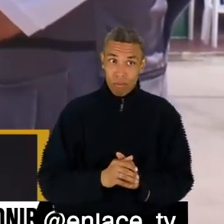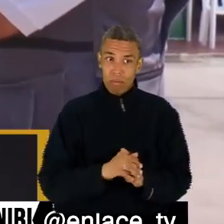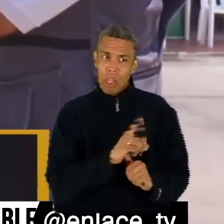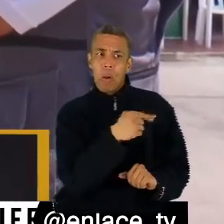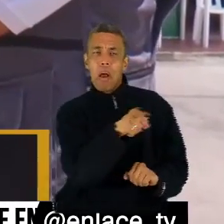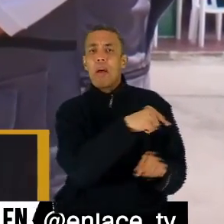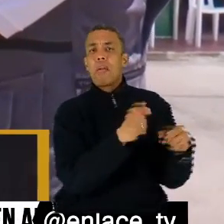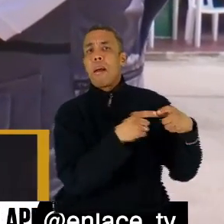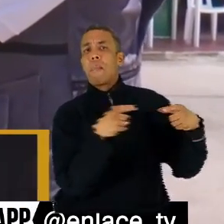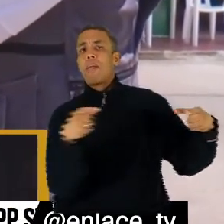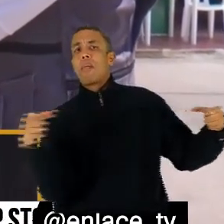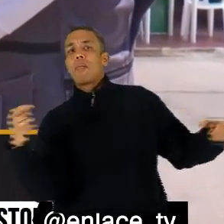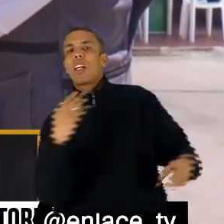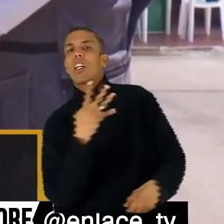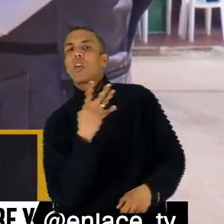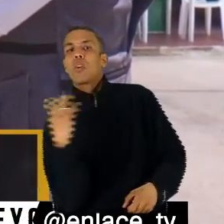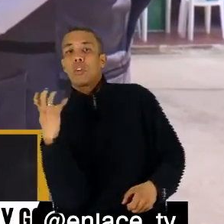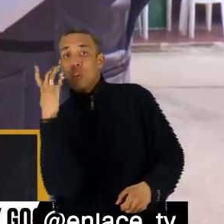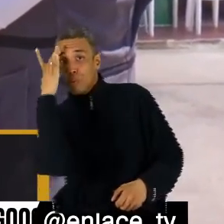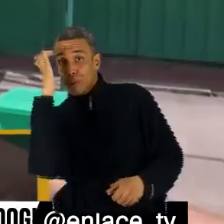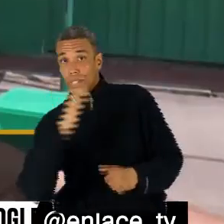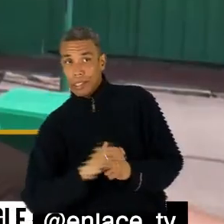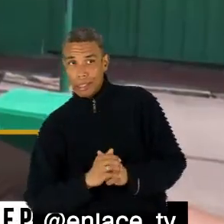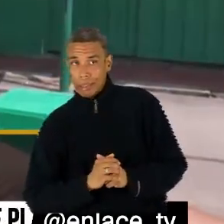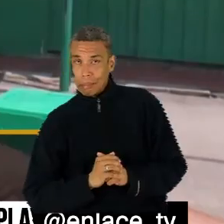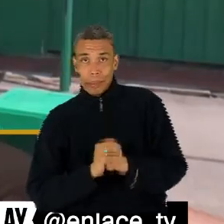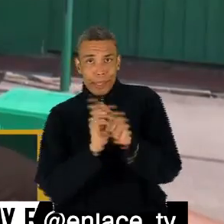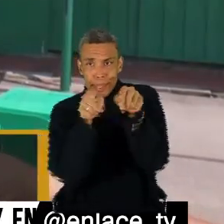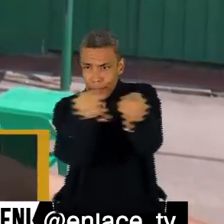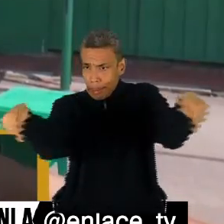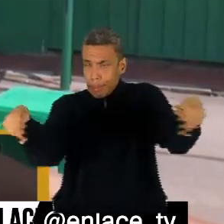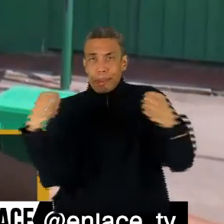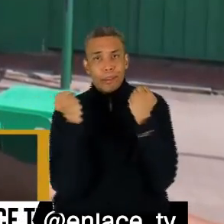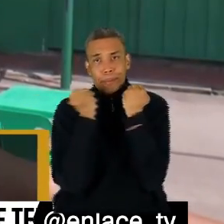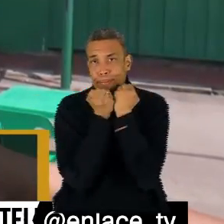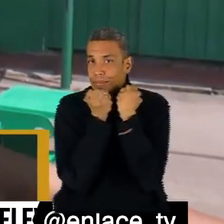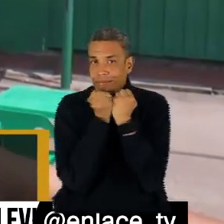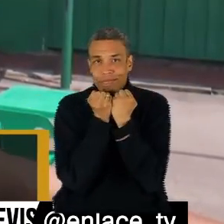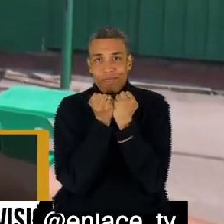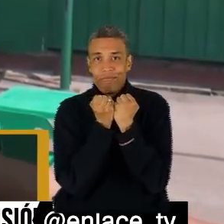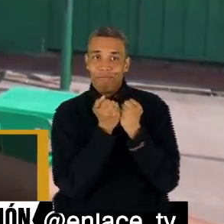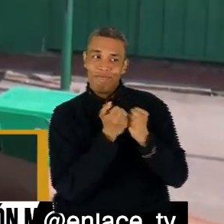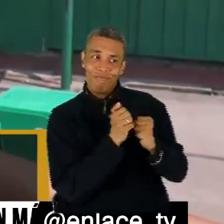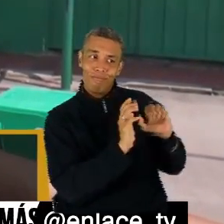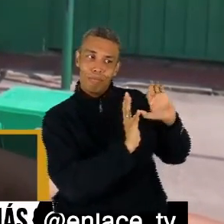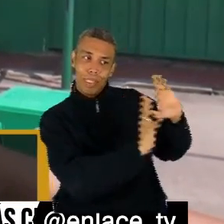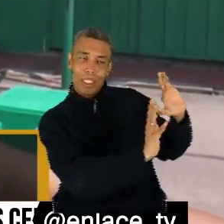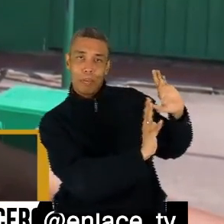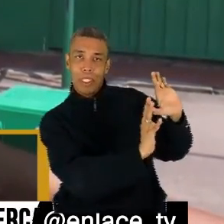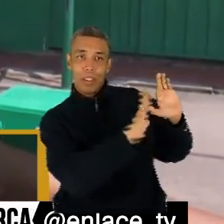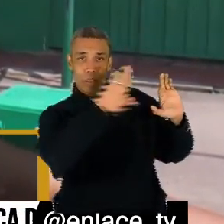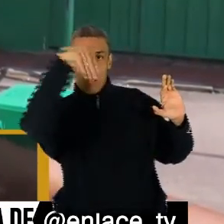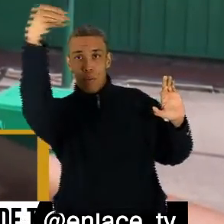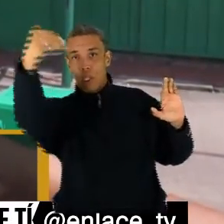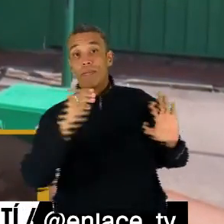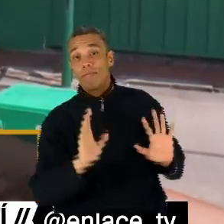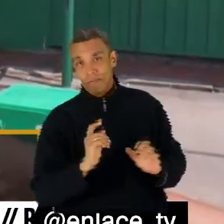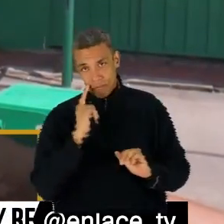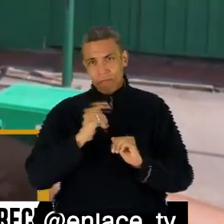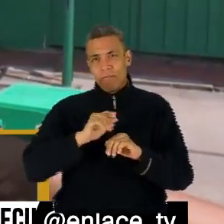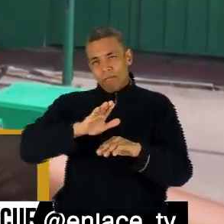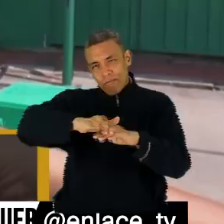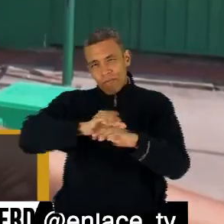comedor escolar porque no hay una infraestructura para tal propósito. Solicitarle a la alcaldía municipal que nos colabore con esto, porque esta es